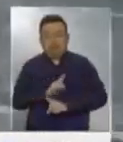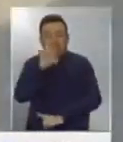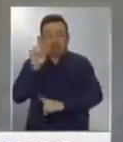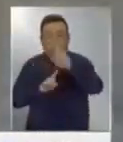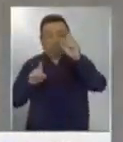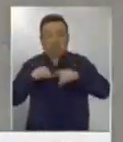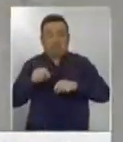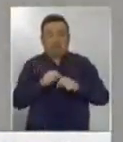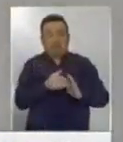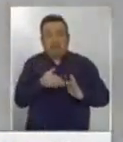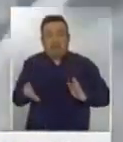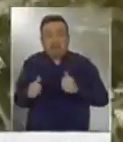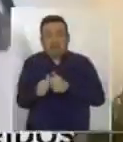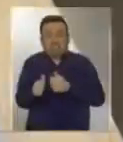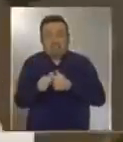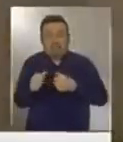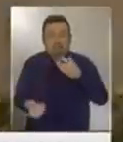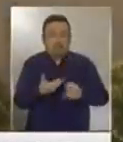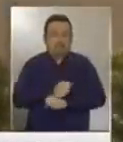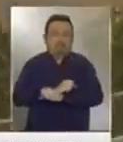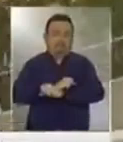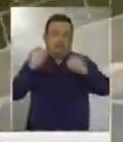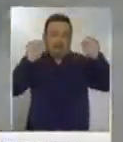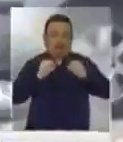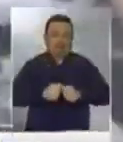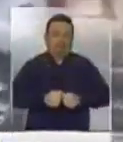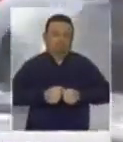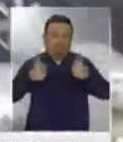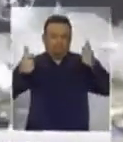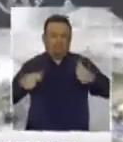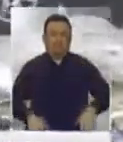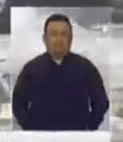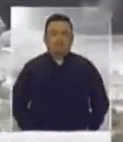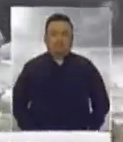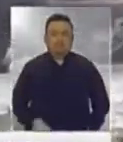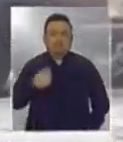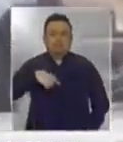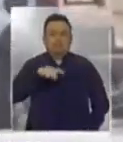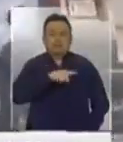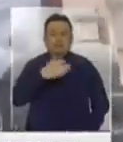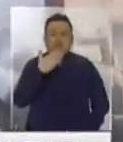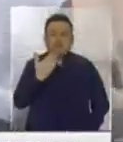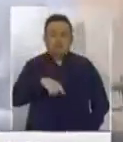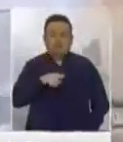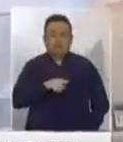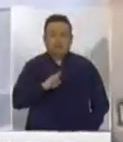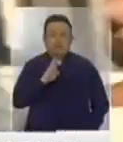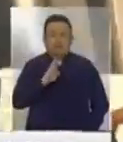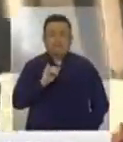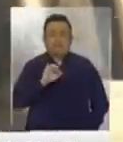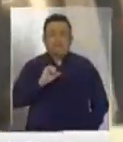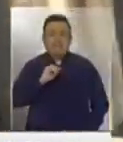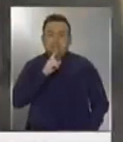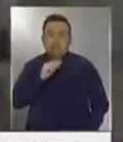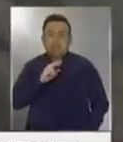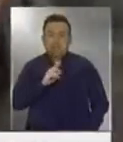explosivos. Fue en ese momento en que se produce este gran estallido que se sintió en todo Beirut. En medio del